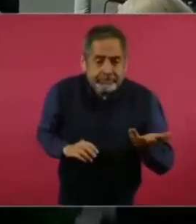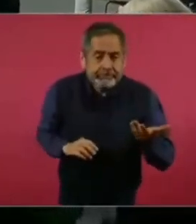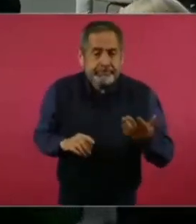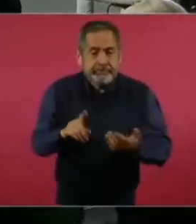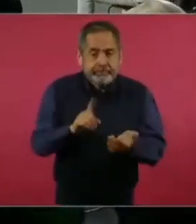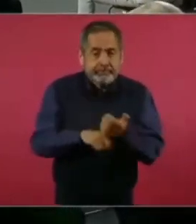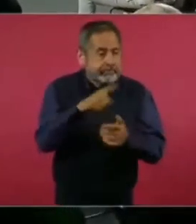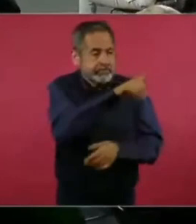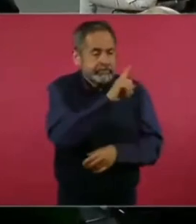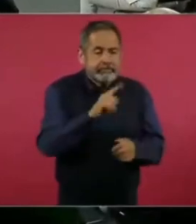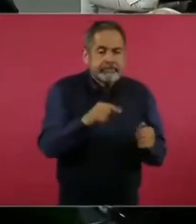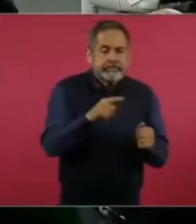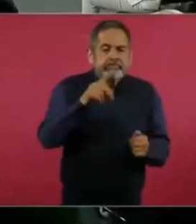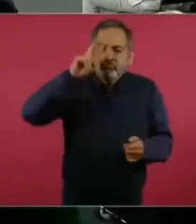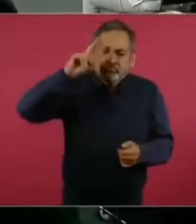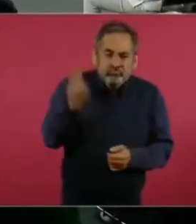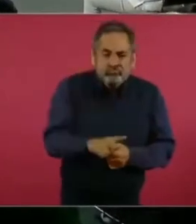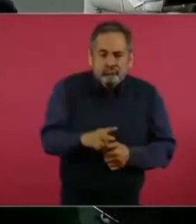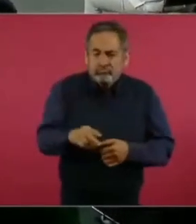clandestino.